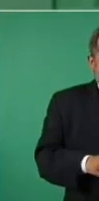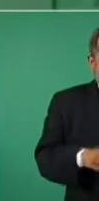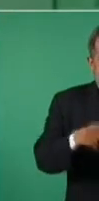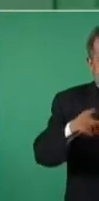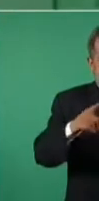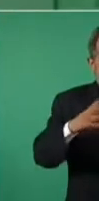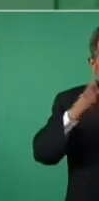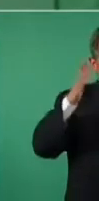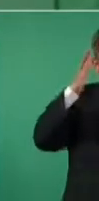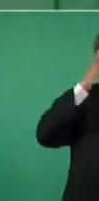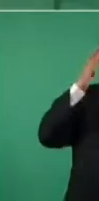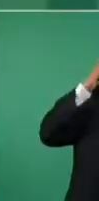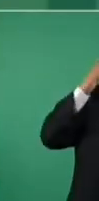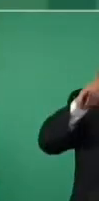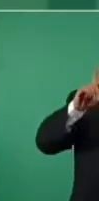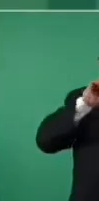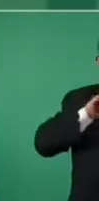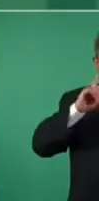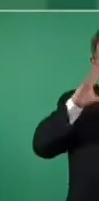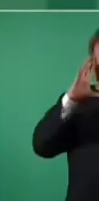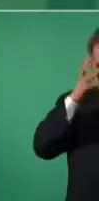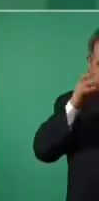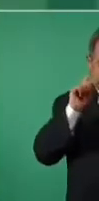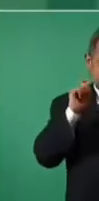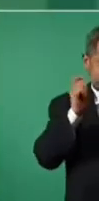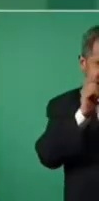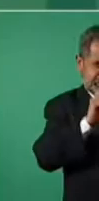cabeza de mujer estilizada,